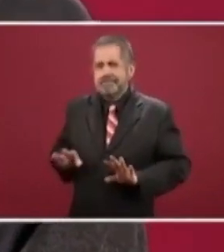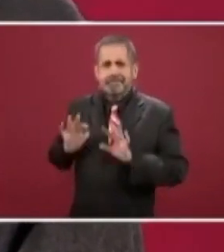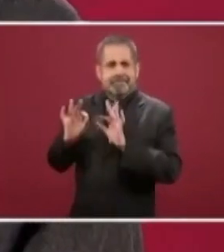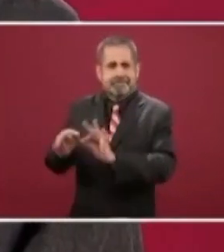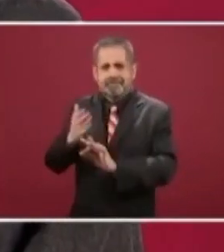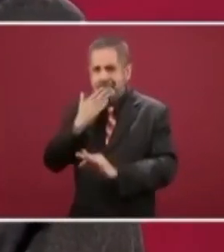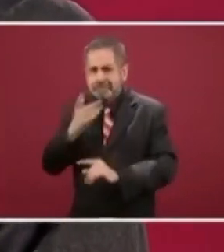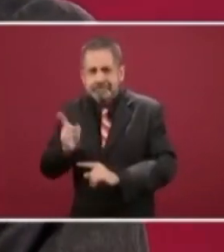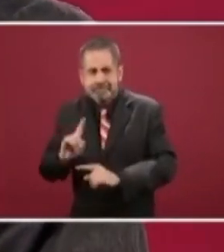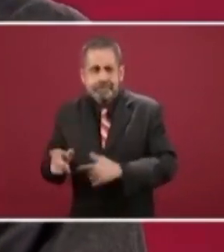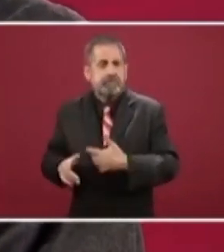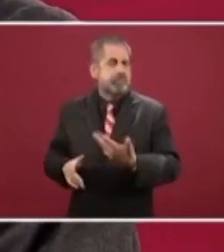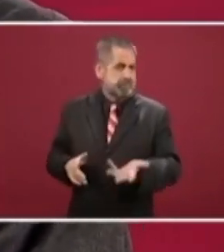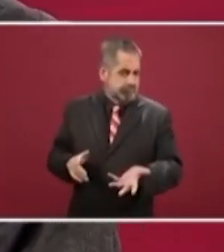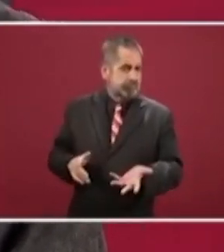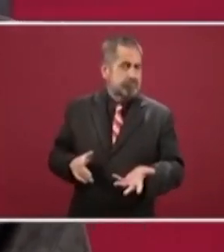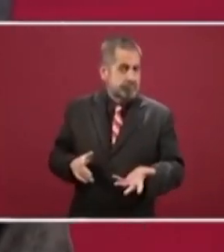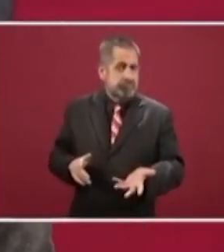por